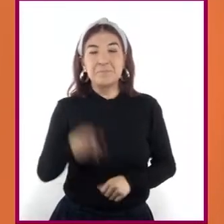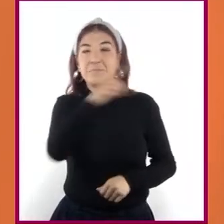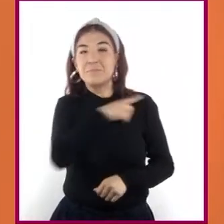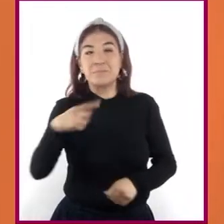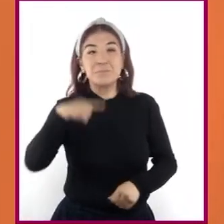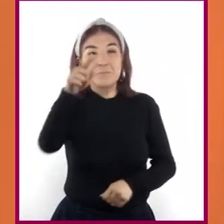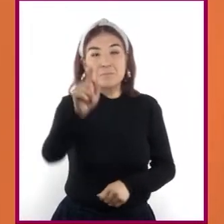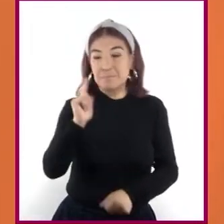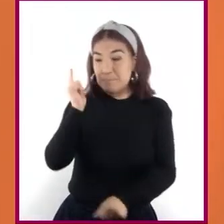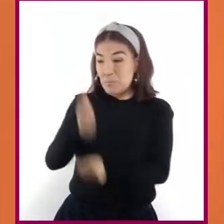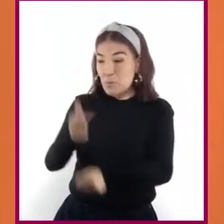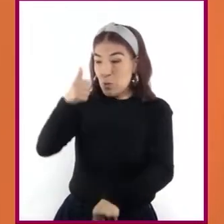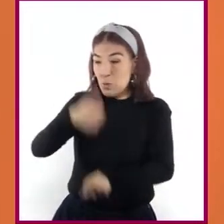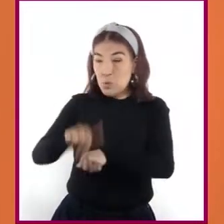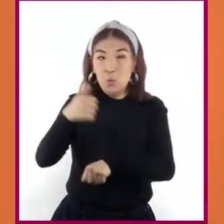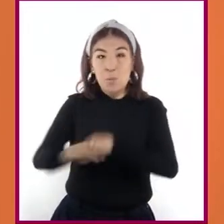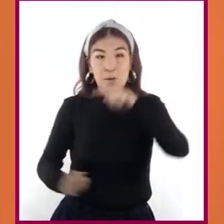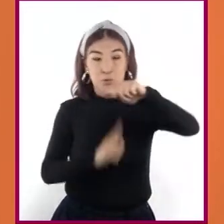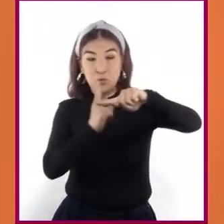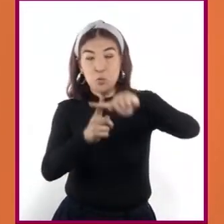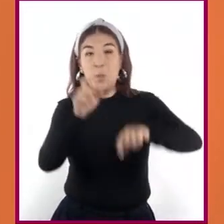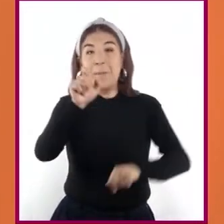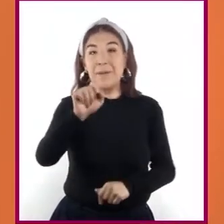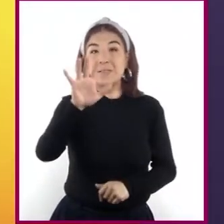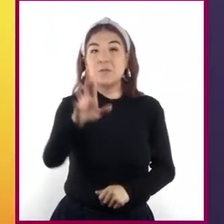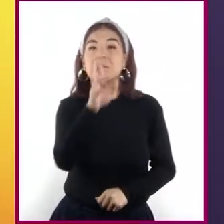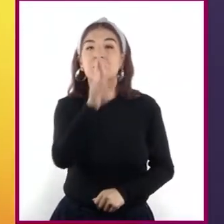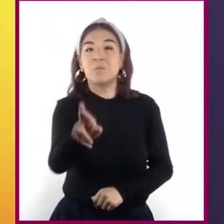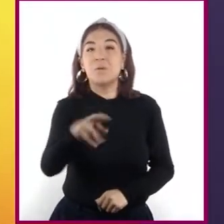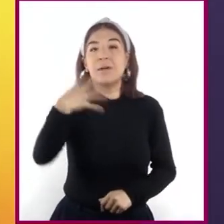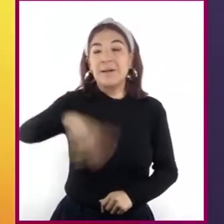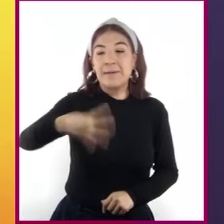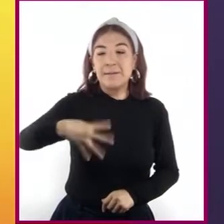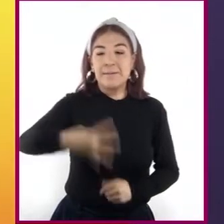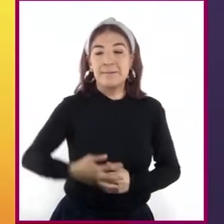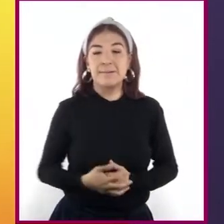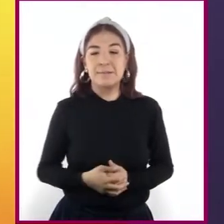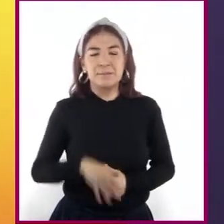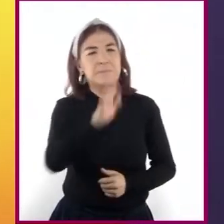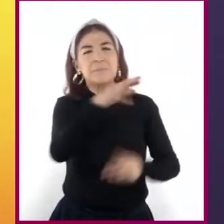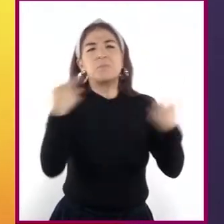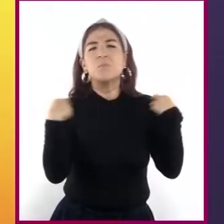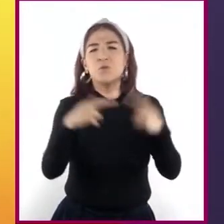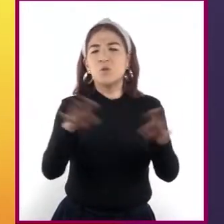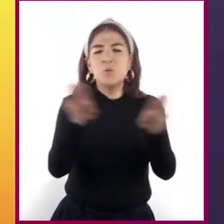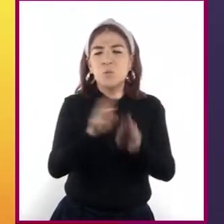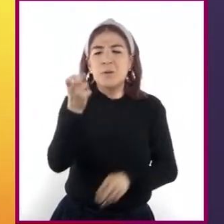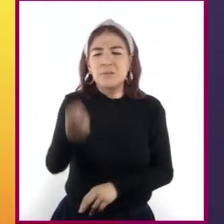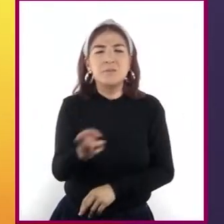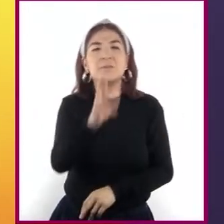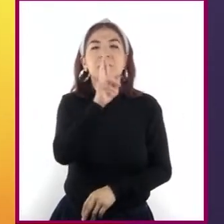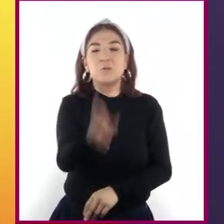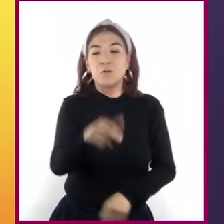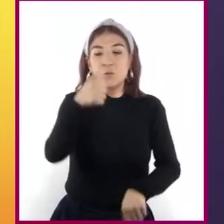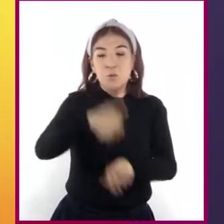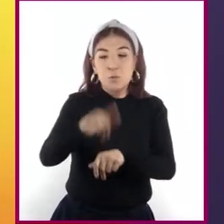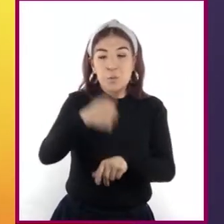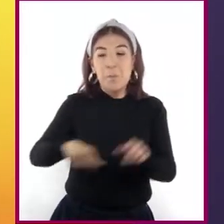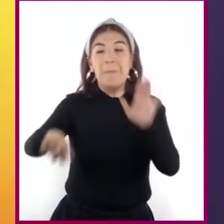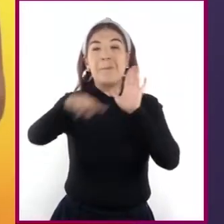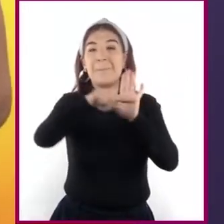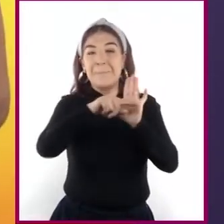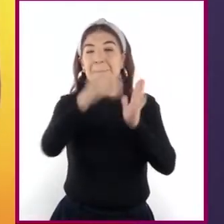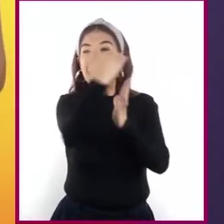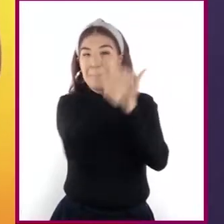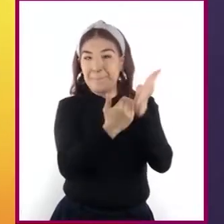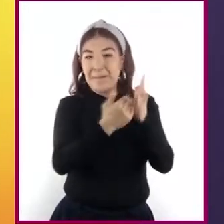que sumado a 25 dé como resultado 14. Maestro, como el resultado es un número menor al